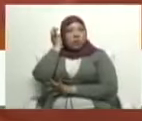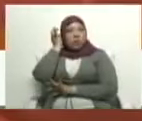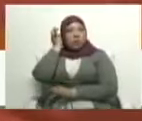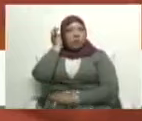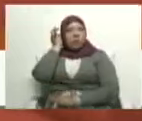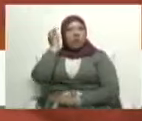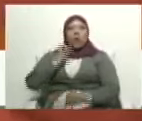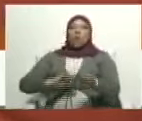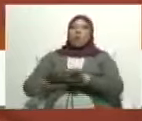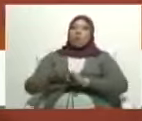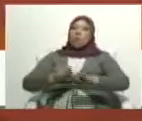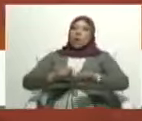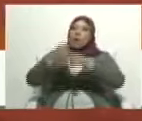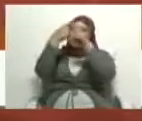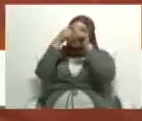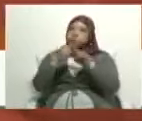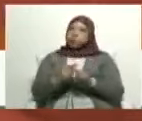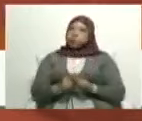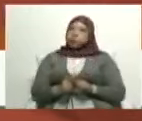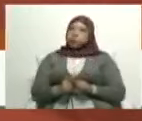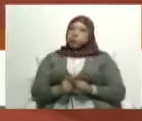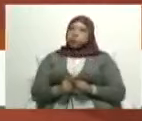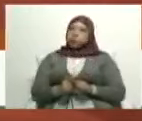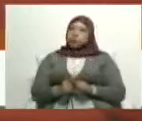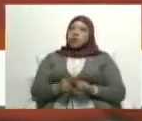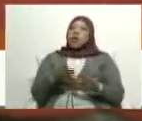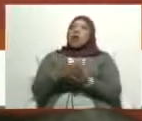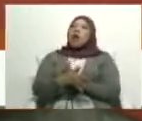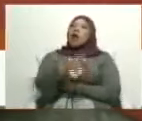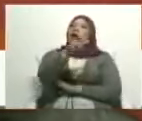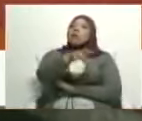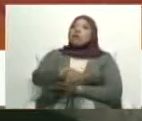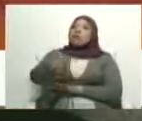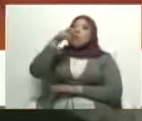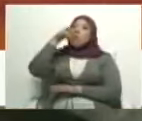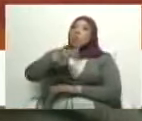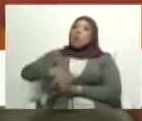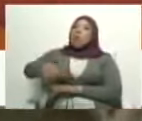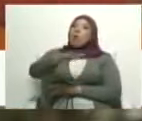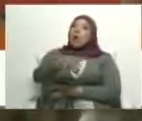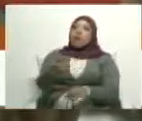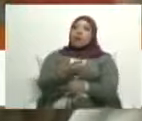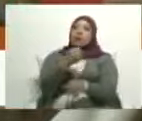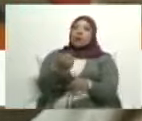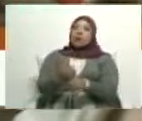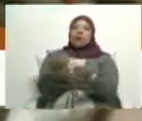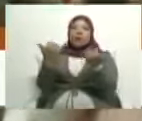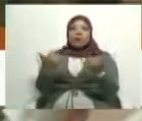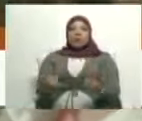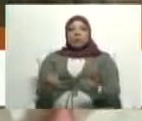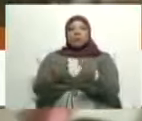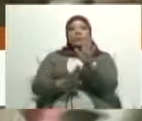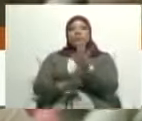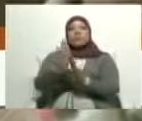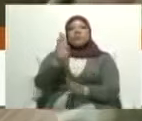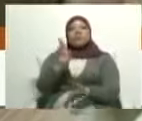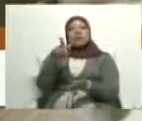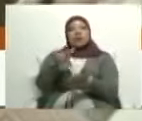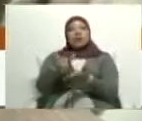conmueven el presupuesto mismo del colonialismo. Los pueblos originarios reafirman su